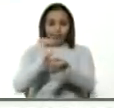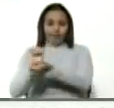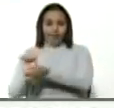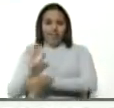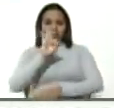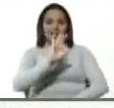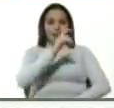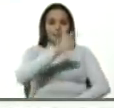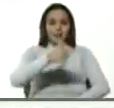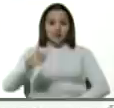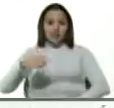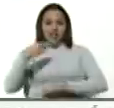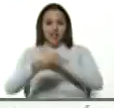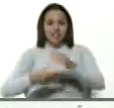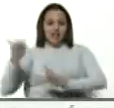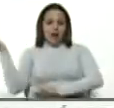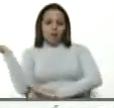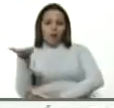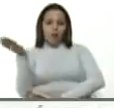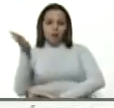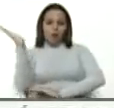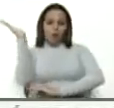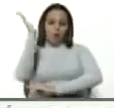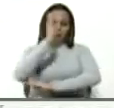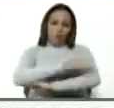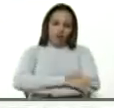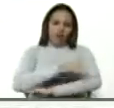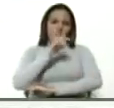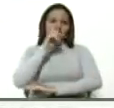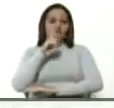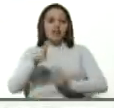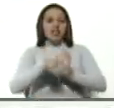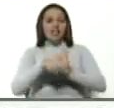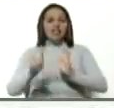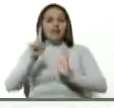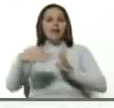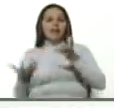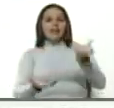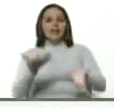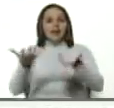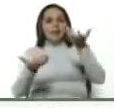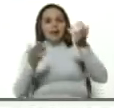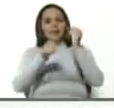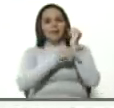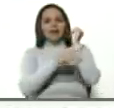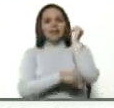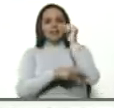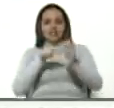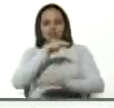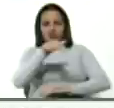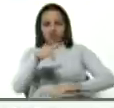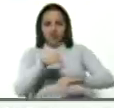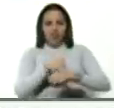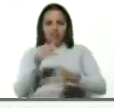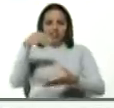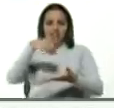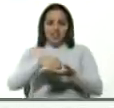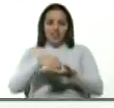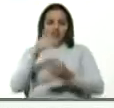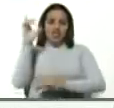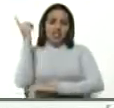que realizaban tala y quema ilegal en el Parque Nacional Terepaima, ubicado en el estado